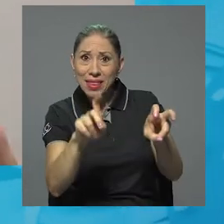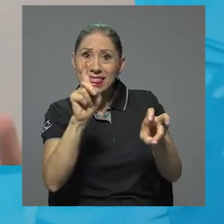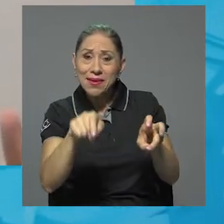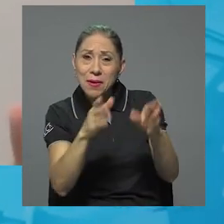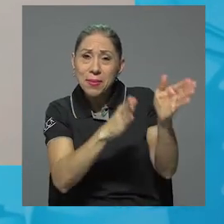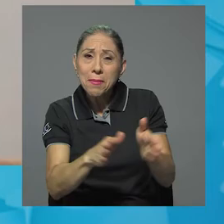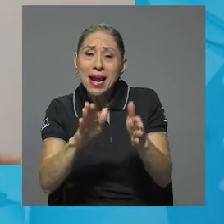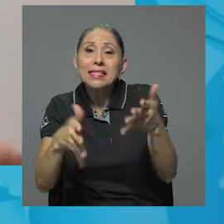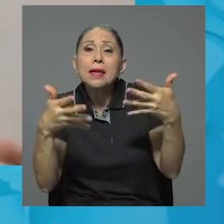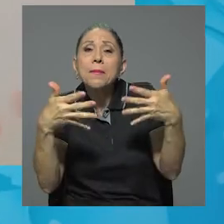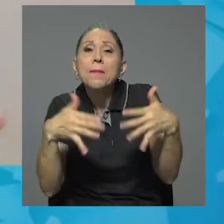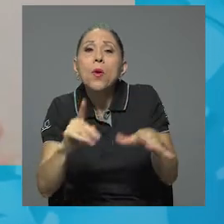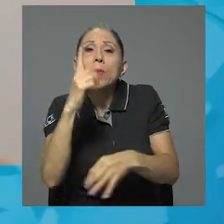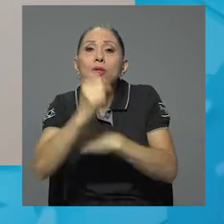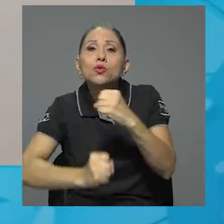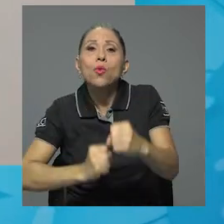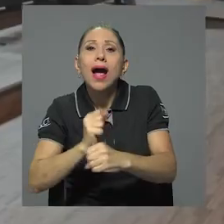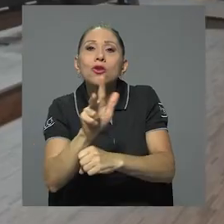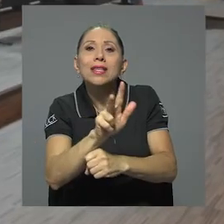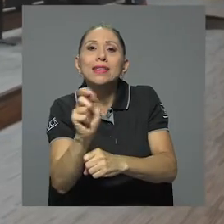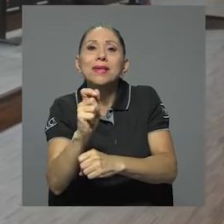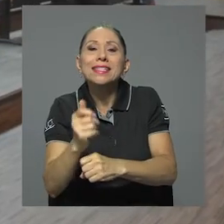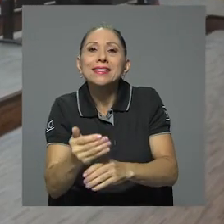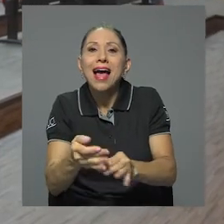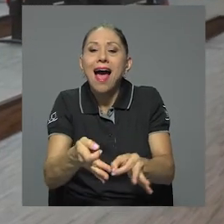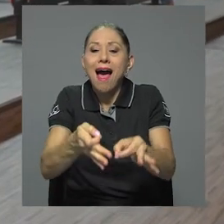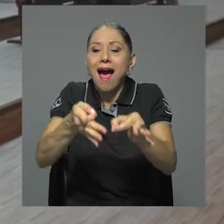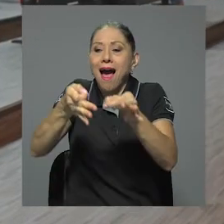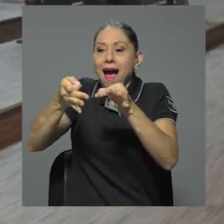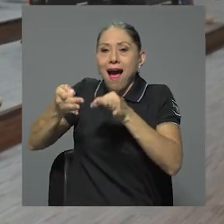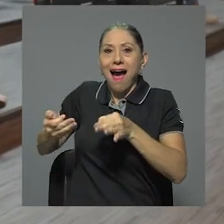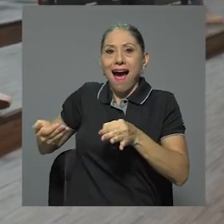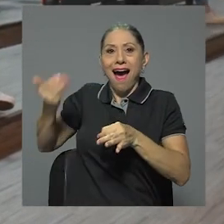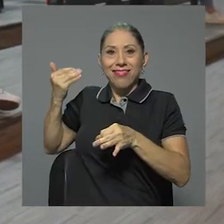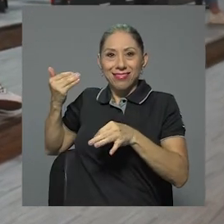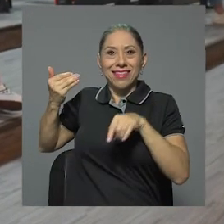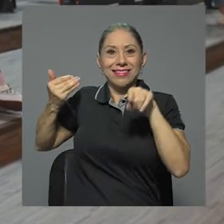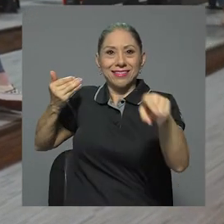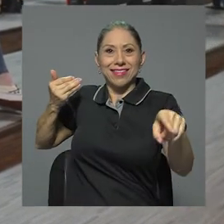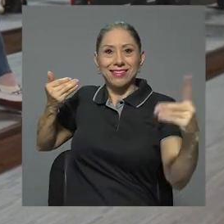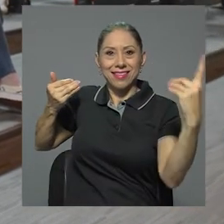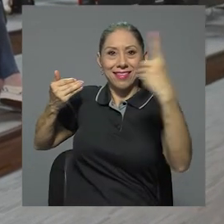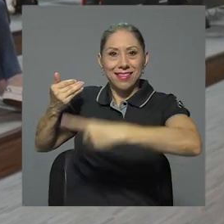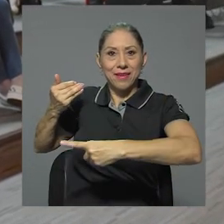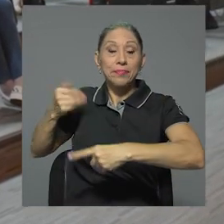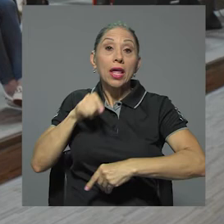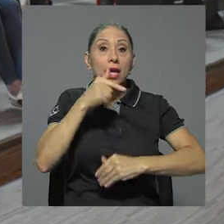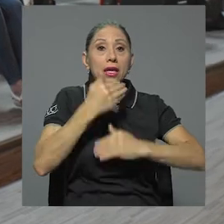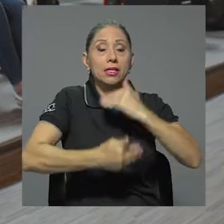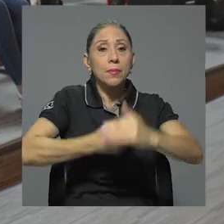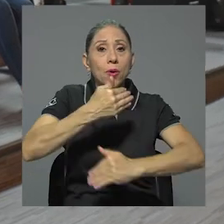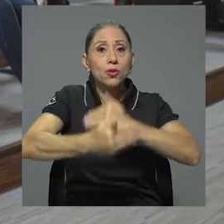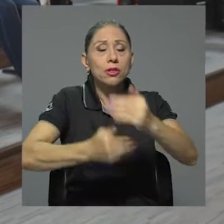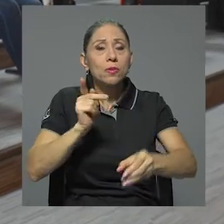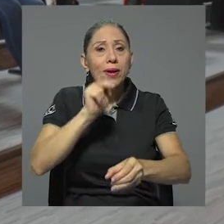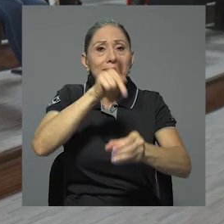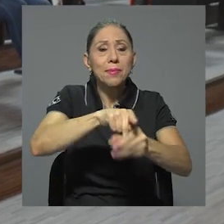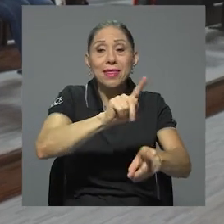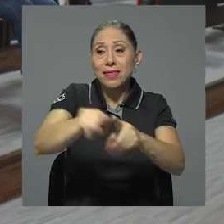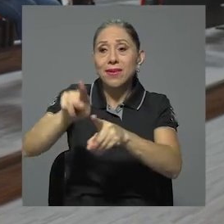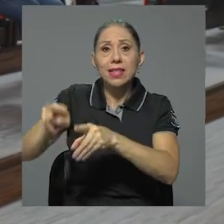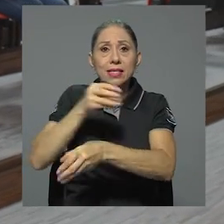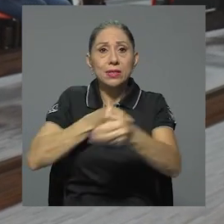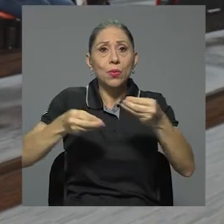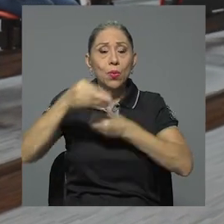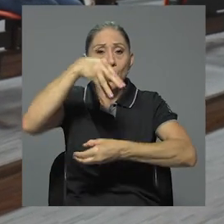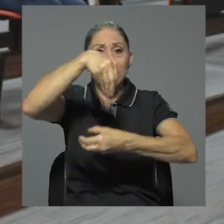año y 3 meses antes de que lo llevemos a las aulas. En este proceso participan diferentes unidades internas